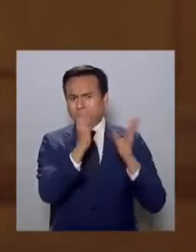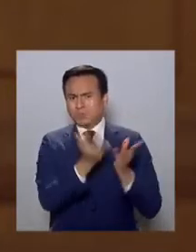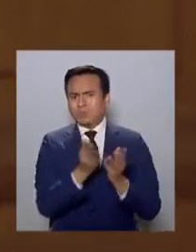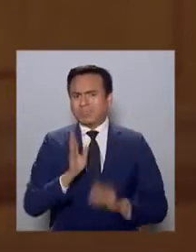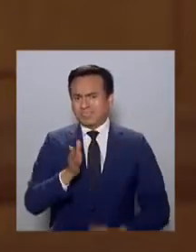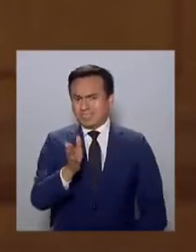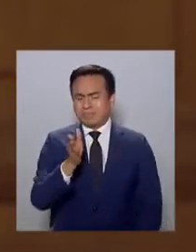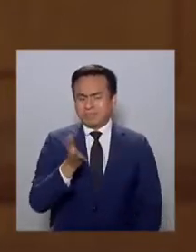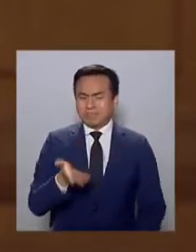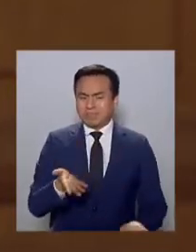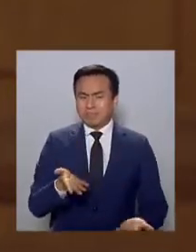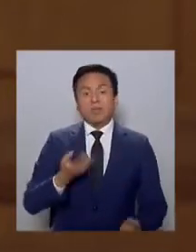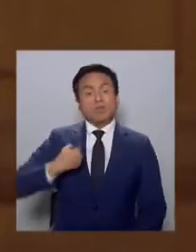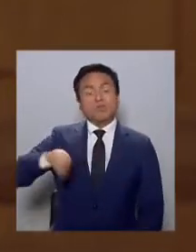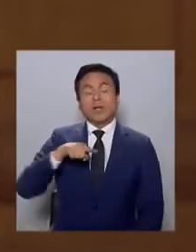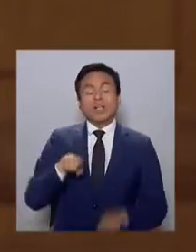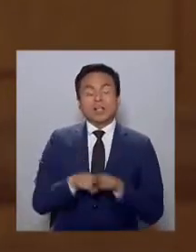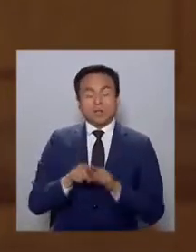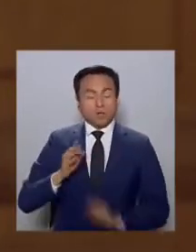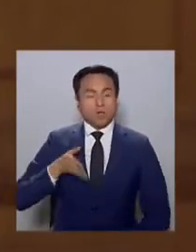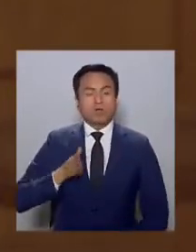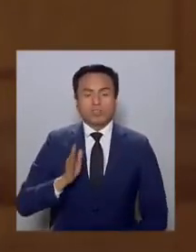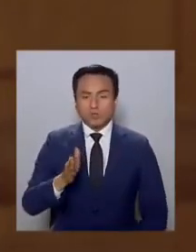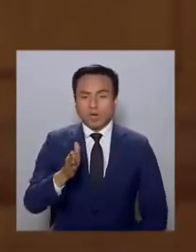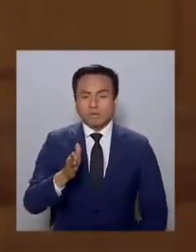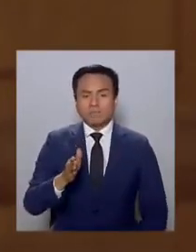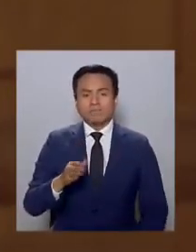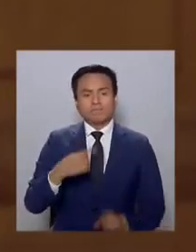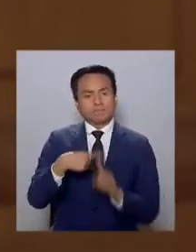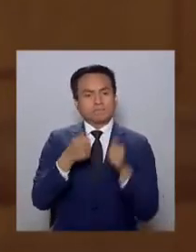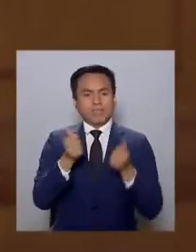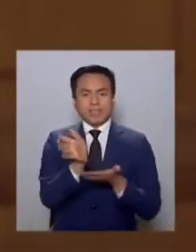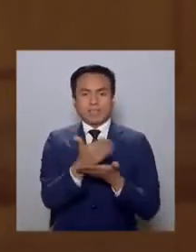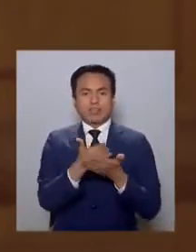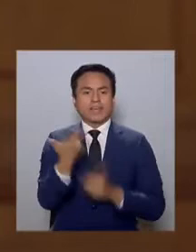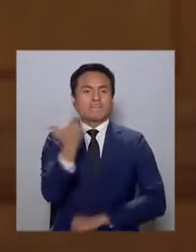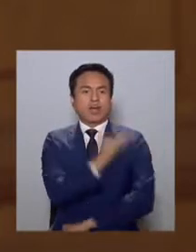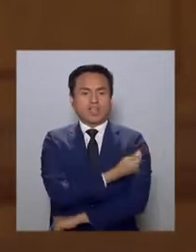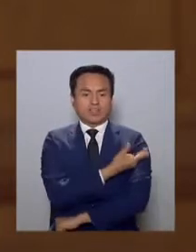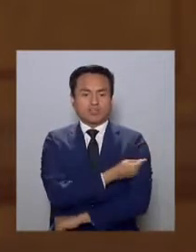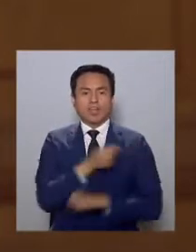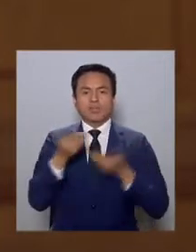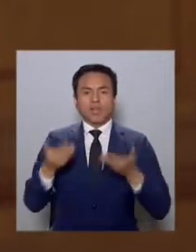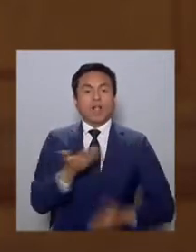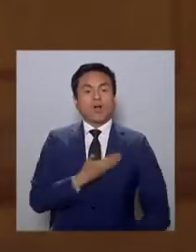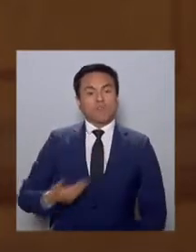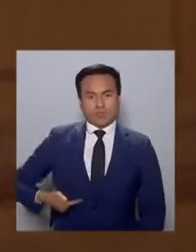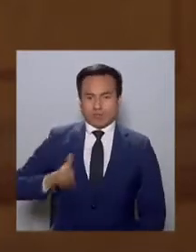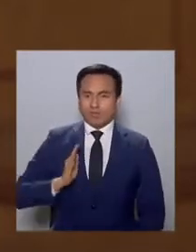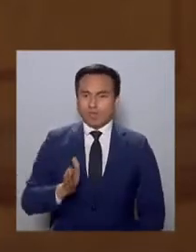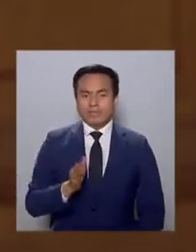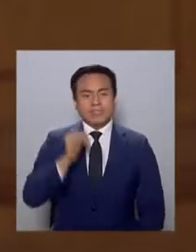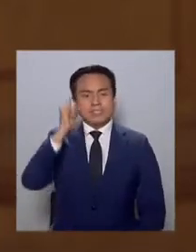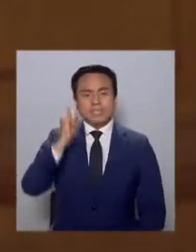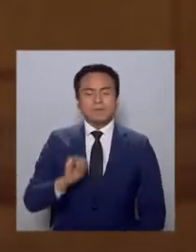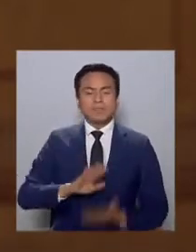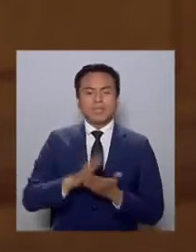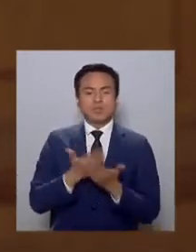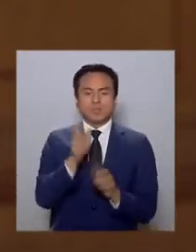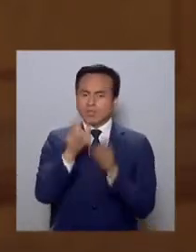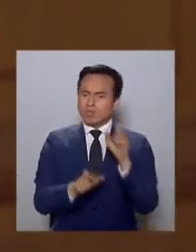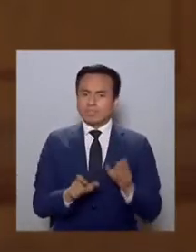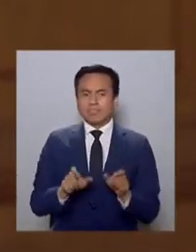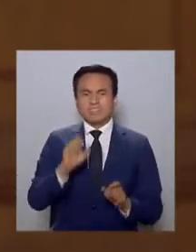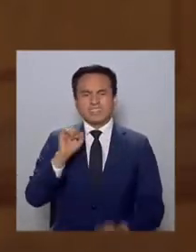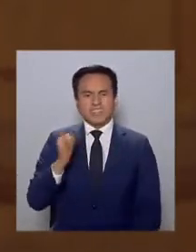sigue presente. Vamos a continuar con la exitosa estrategia de vacunación del actual gobierno y siempre la salud de las